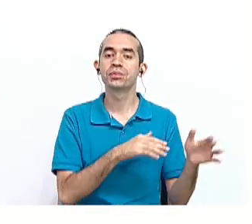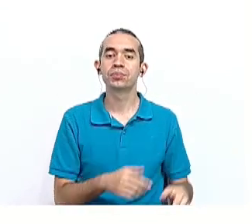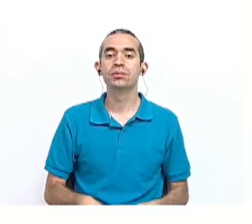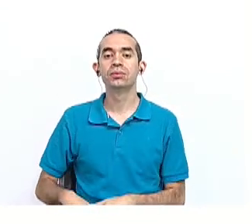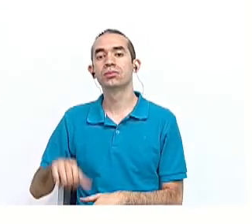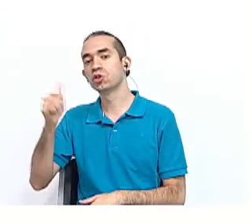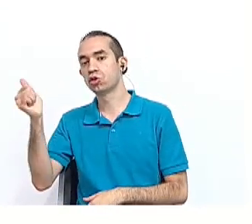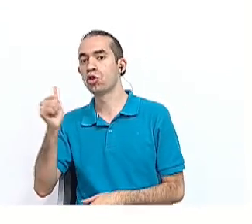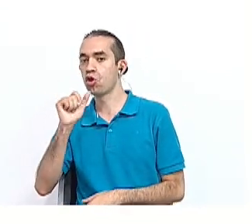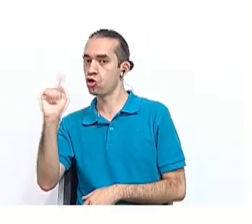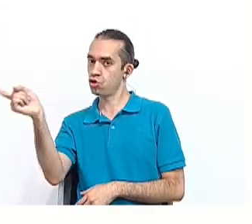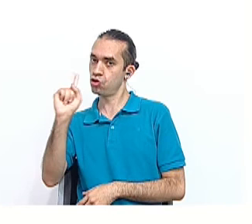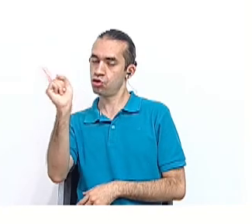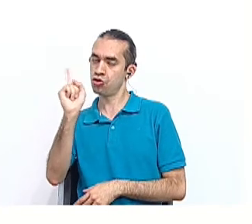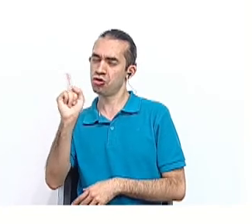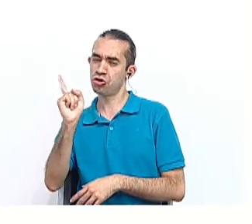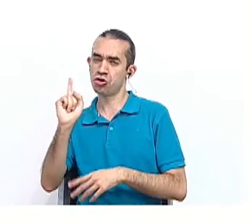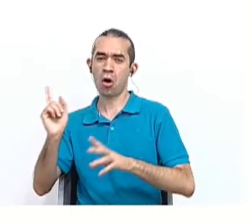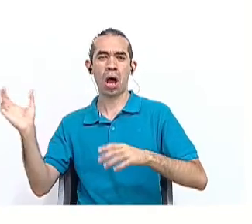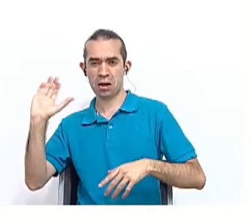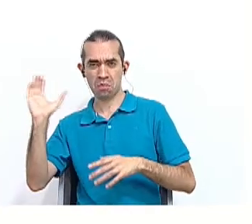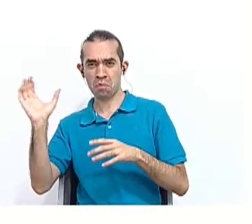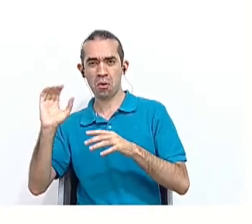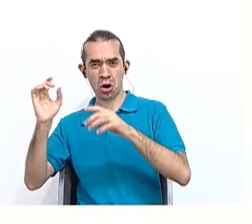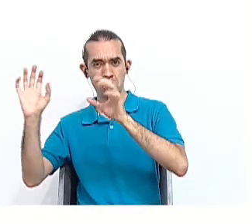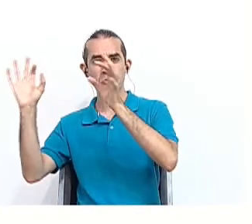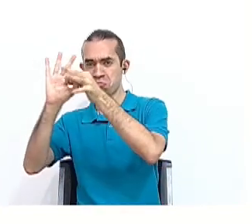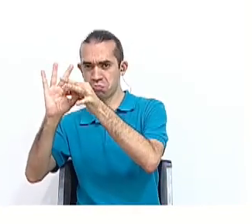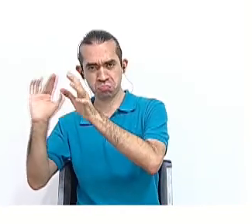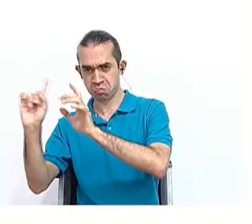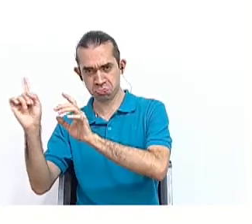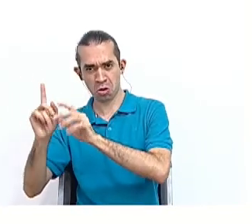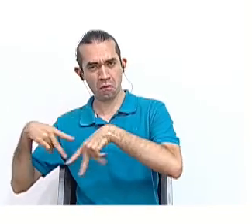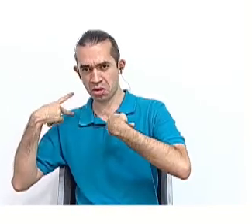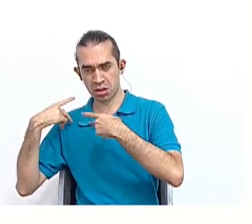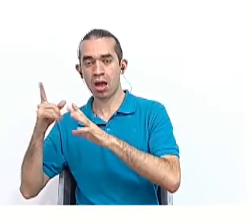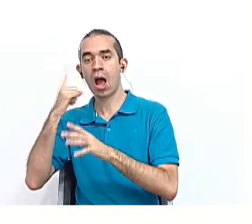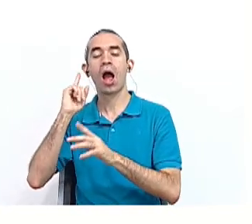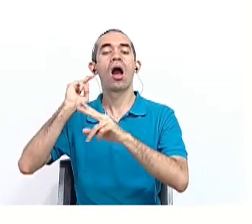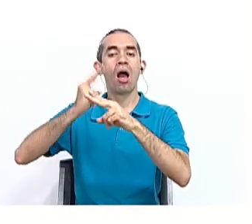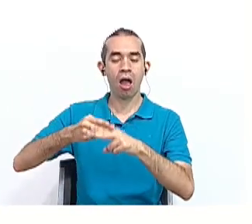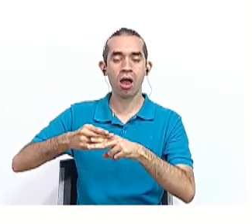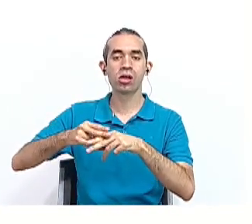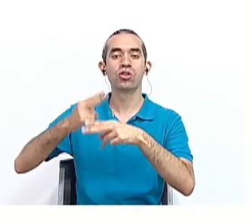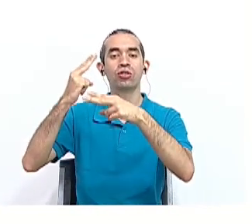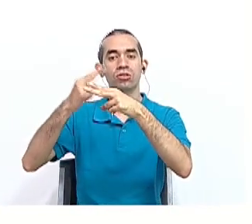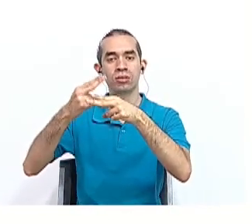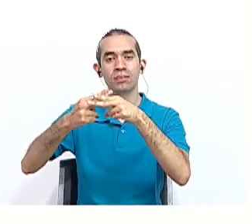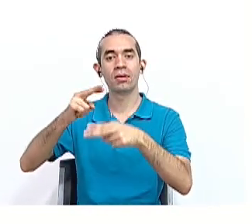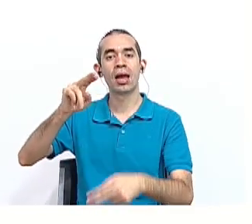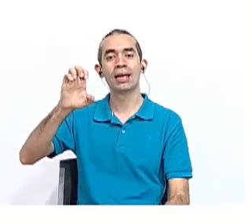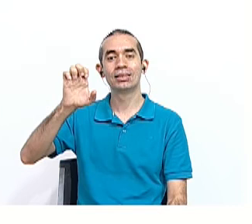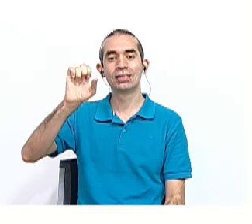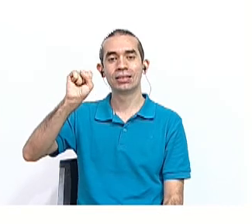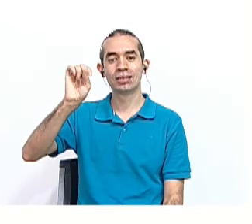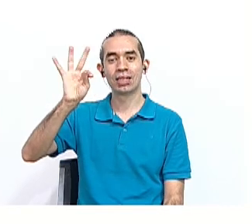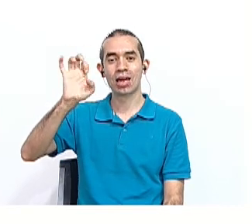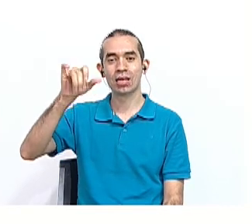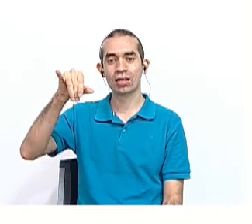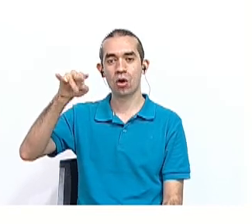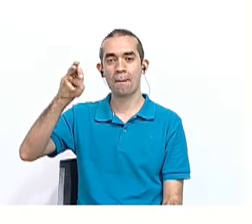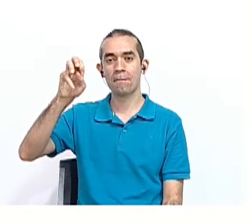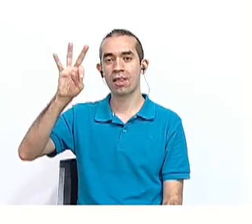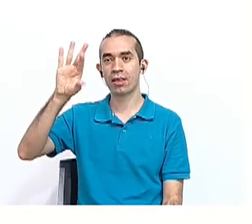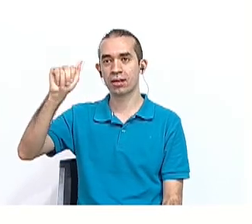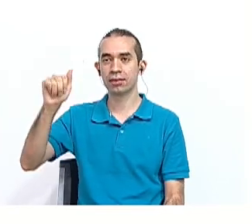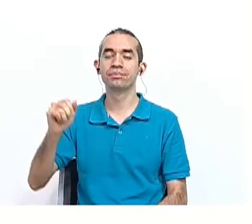compuestos inorgánicos vamos a utilizar la nomenclatura estequiométrica, donde vamos a nombrar los óxidos